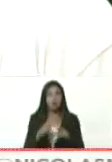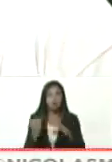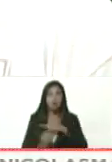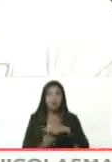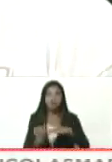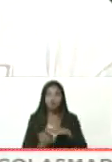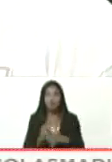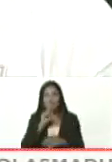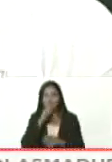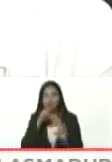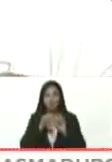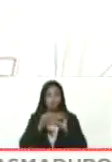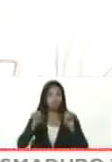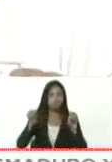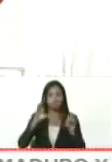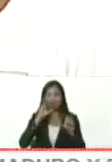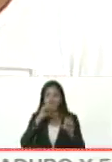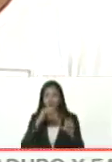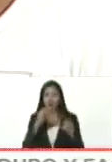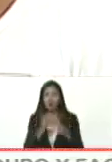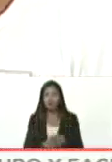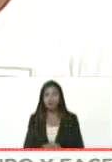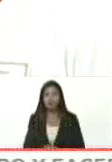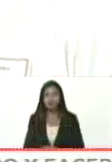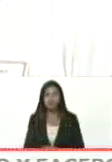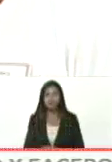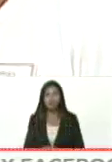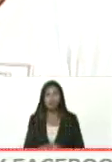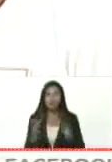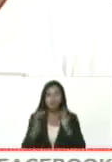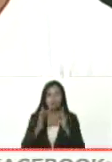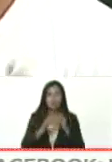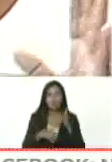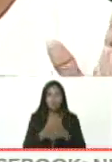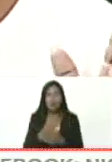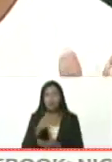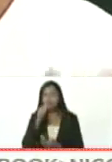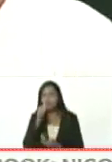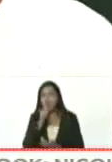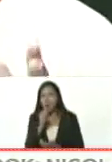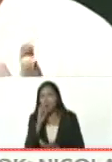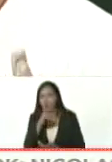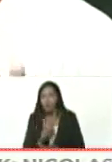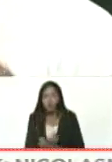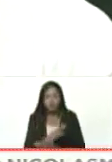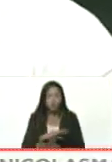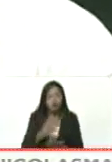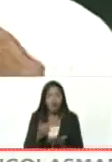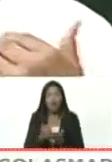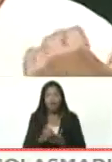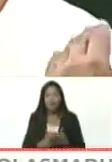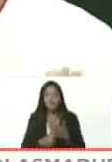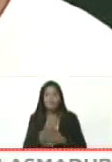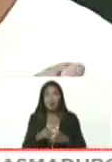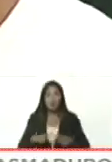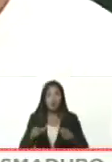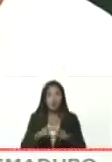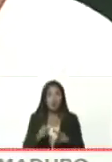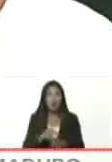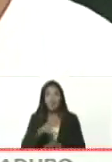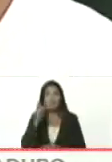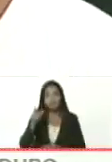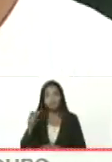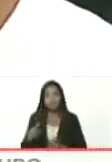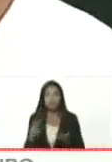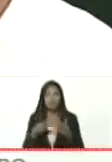que tiene más de 60 años para conectar nuestra tubería de agua potable para beneficiar a 3.020 personas